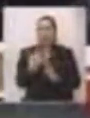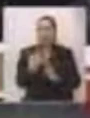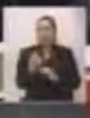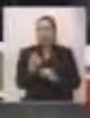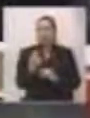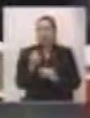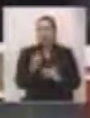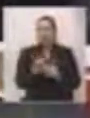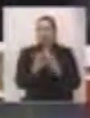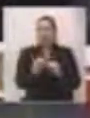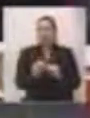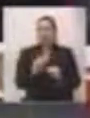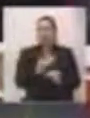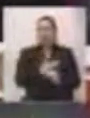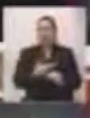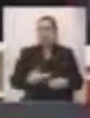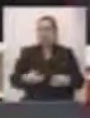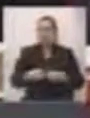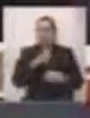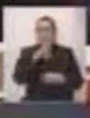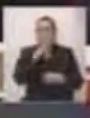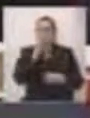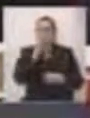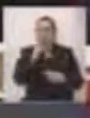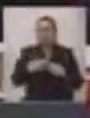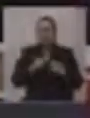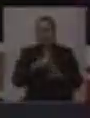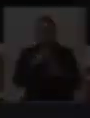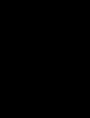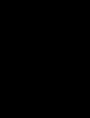2511, expuesto por la presidenta de la Comisión de la Mujer. Siguiente proyecto.